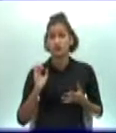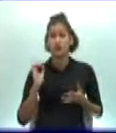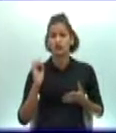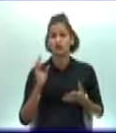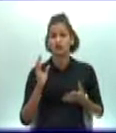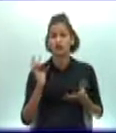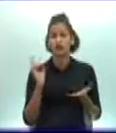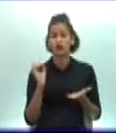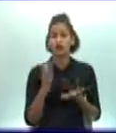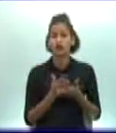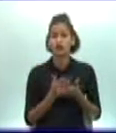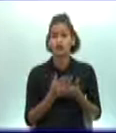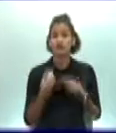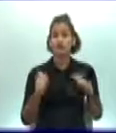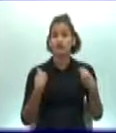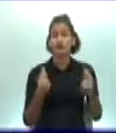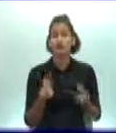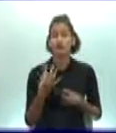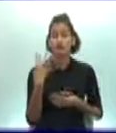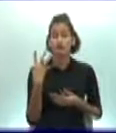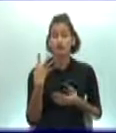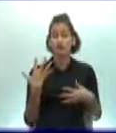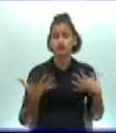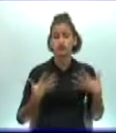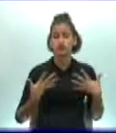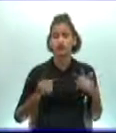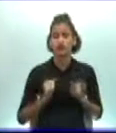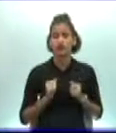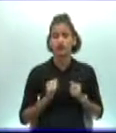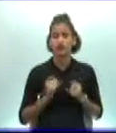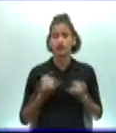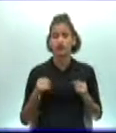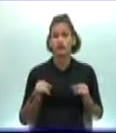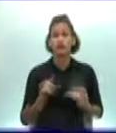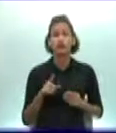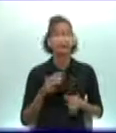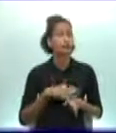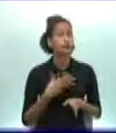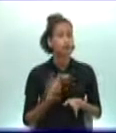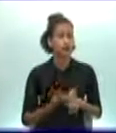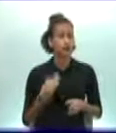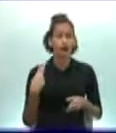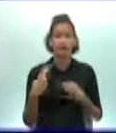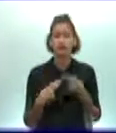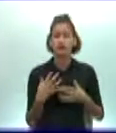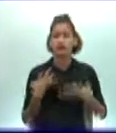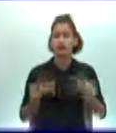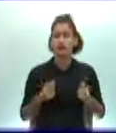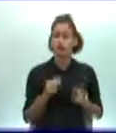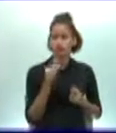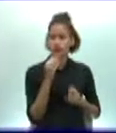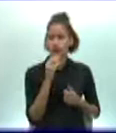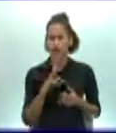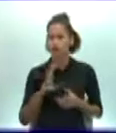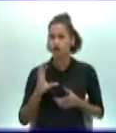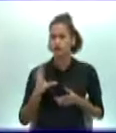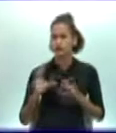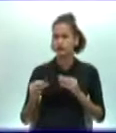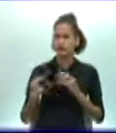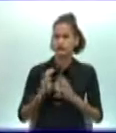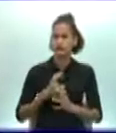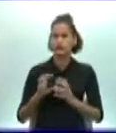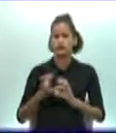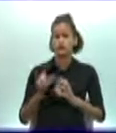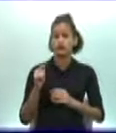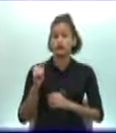actividades. Luego de realizadas las actividades, ustedes pueden entablar una conversación donde su hijo o su hija